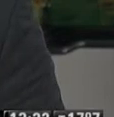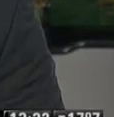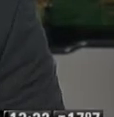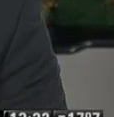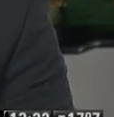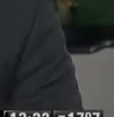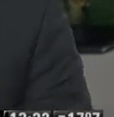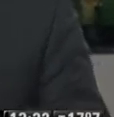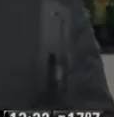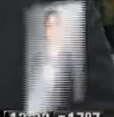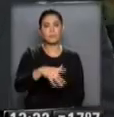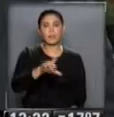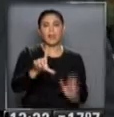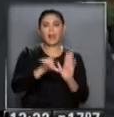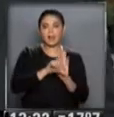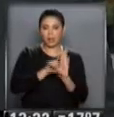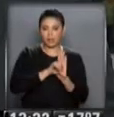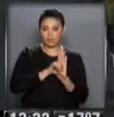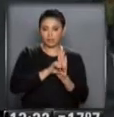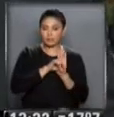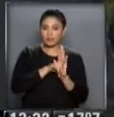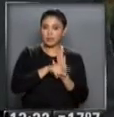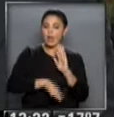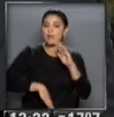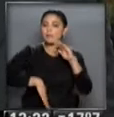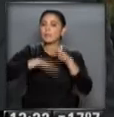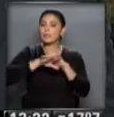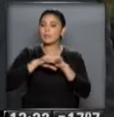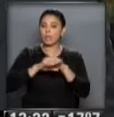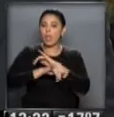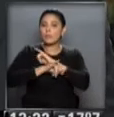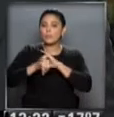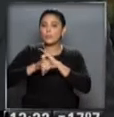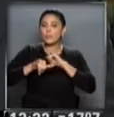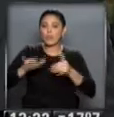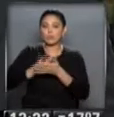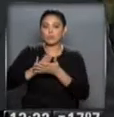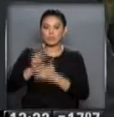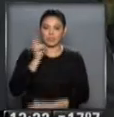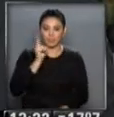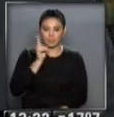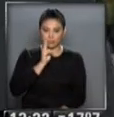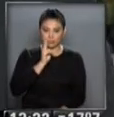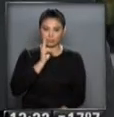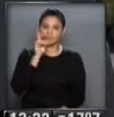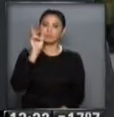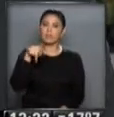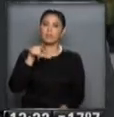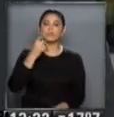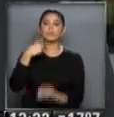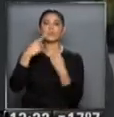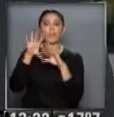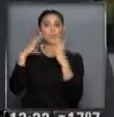En pocas horas se va a reglamentar la ley que le pone límite a la publicidad de las tabacaleras y una encuesta